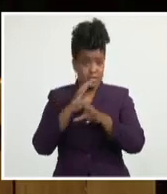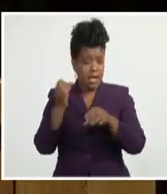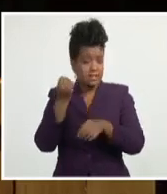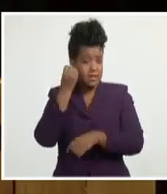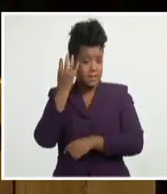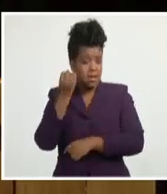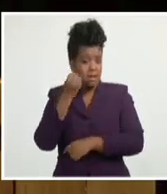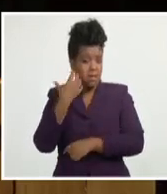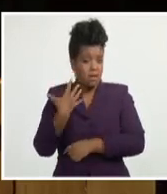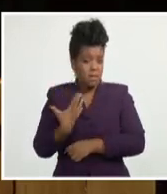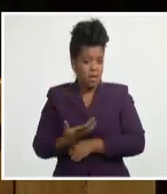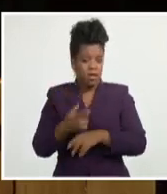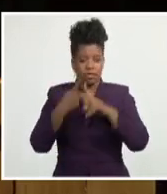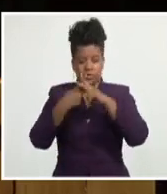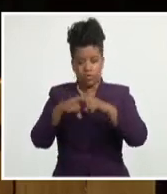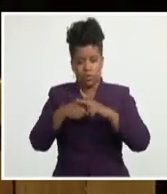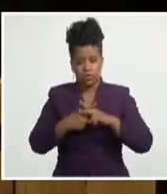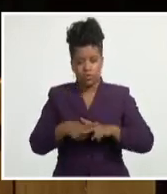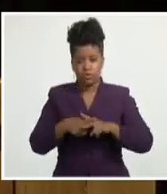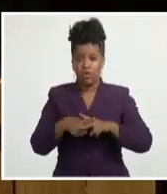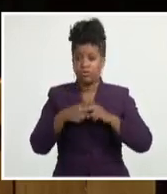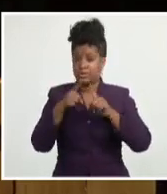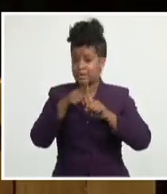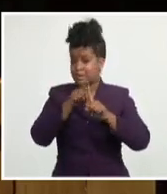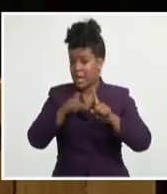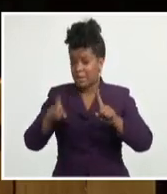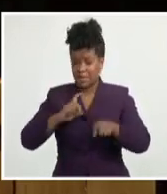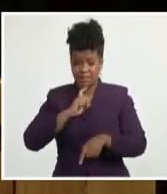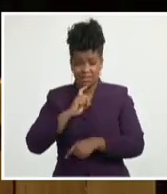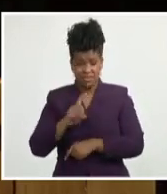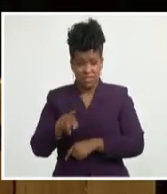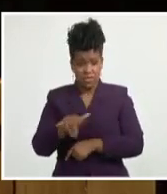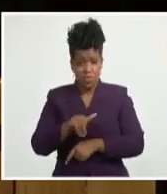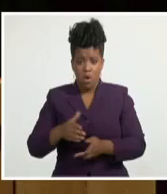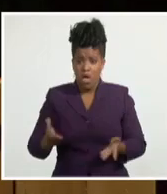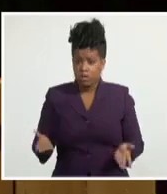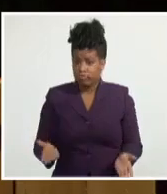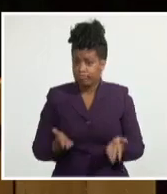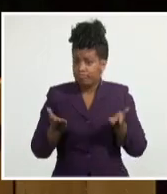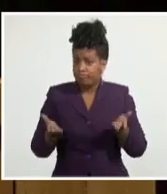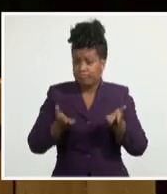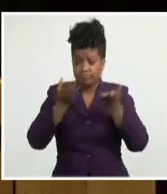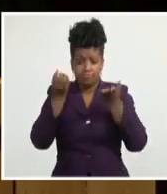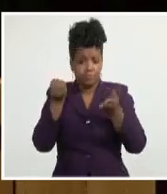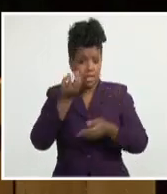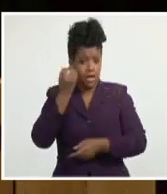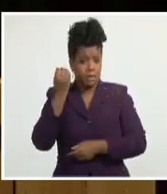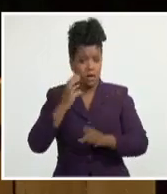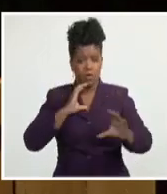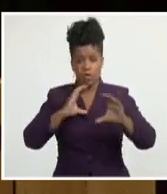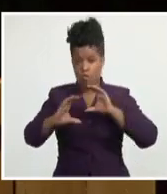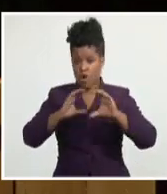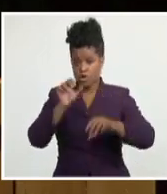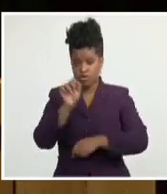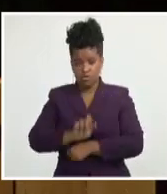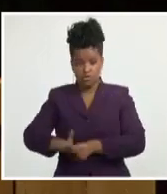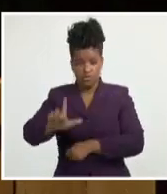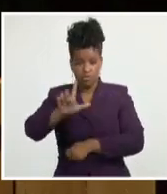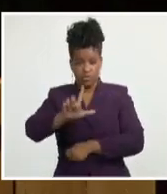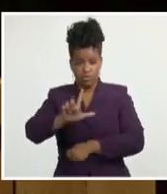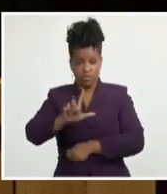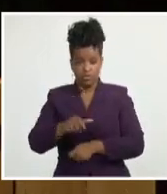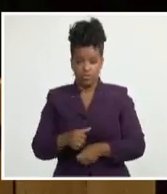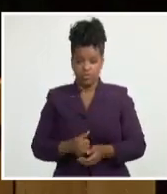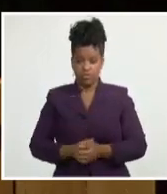el abordaje y la solución de los temas más complejos, así como el desarrollo creativo de la comunicación social. El